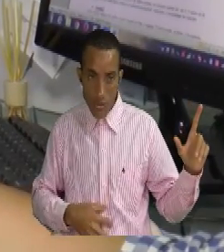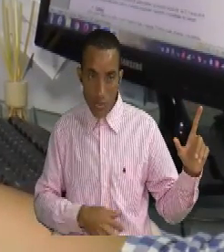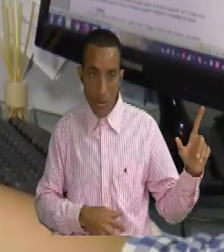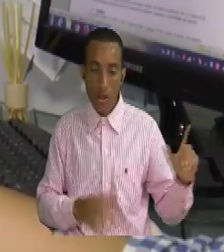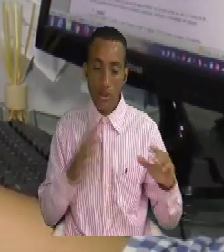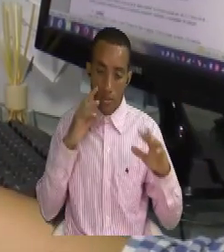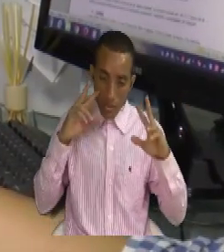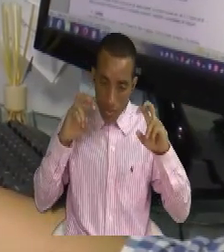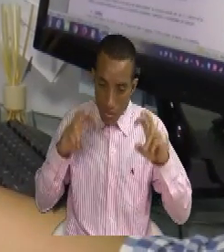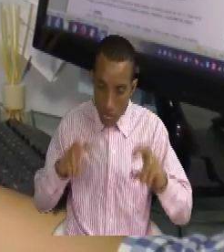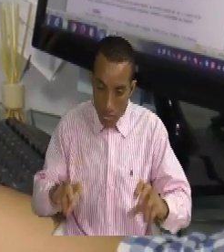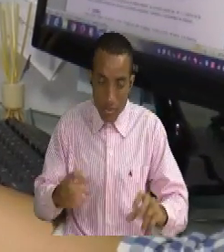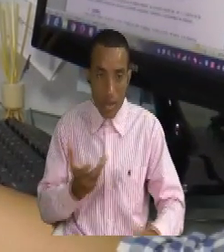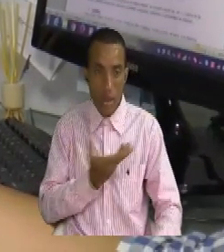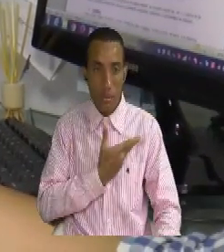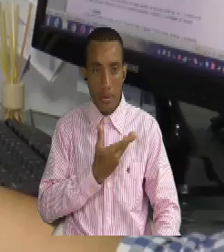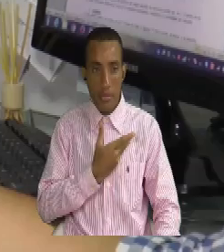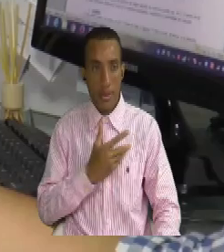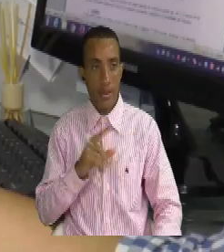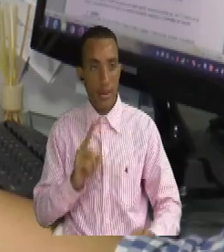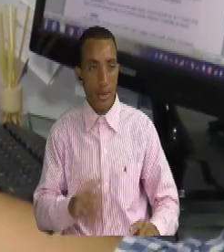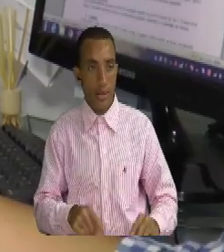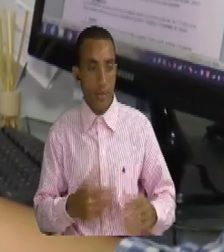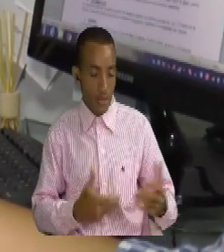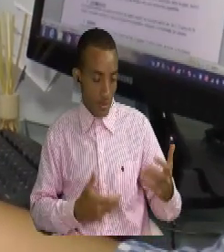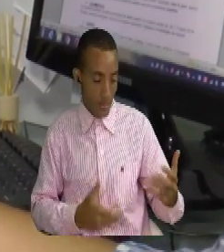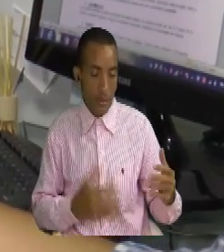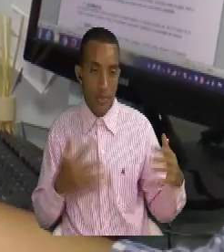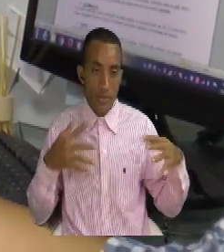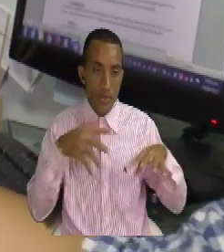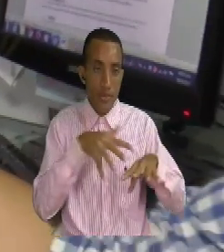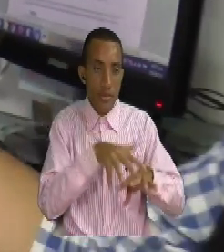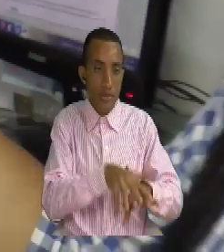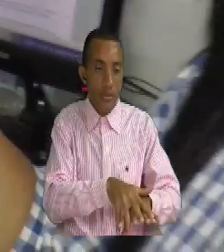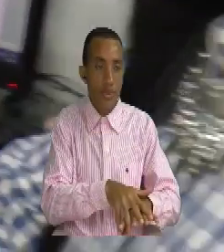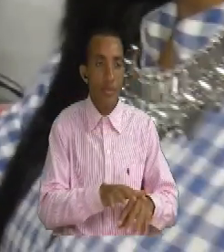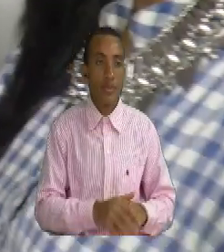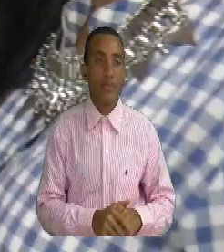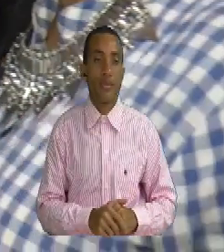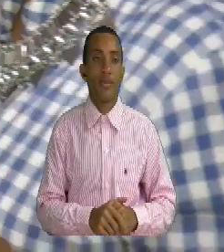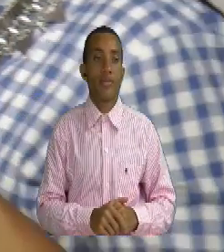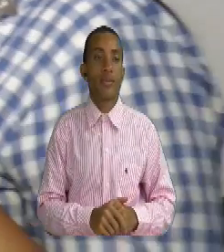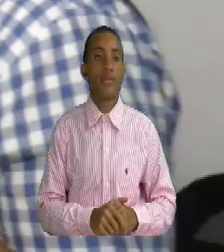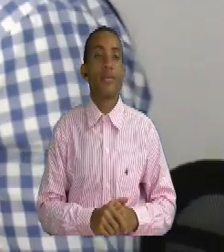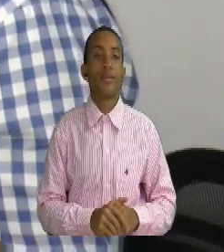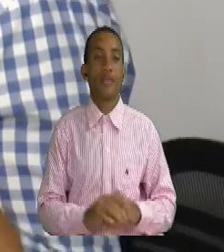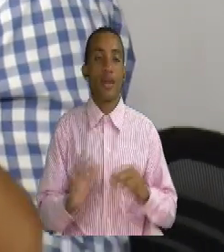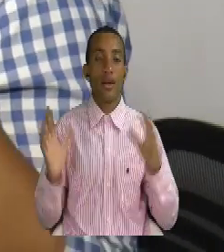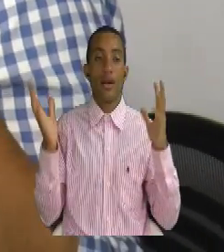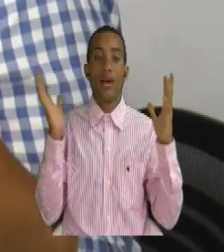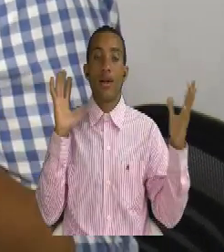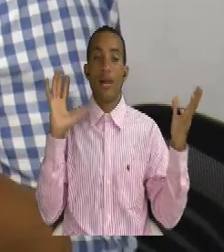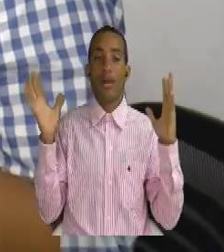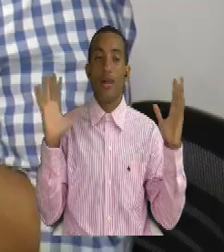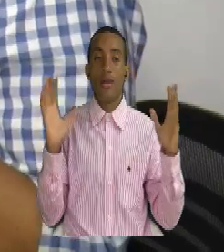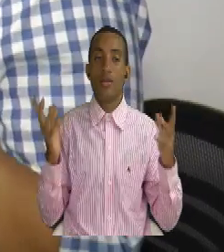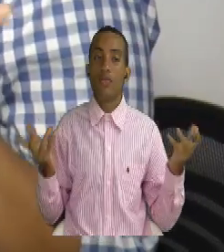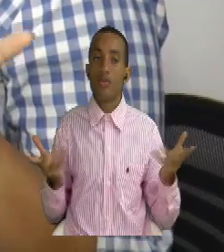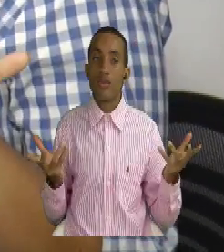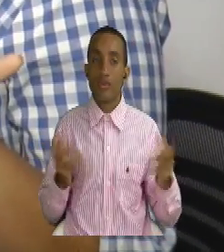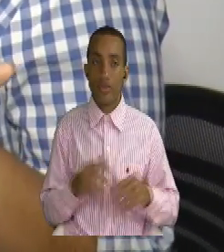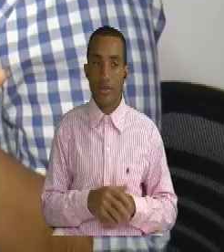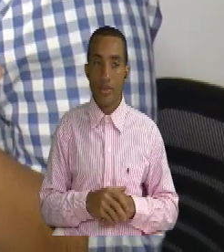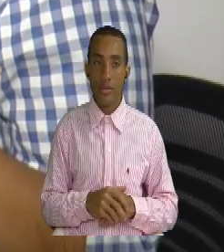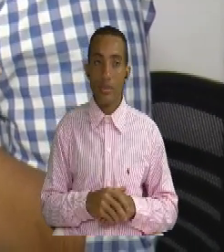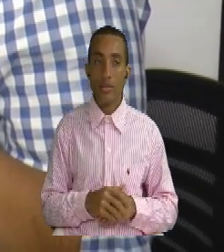estudio integral de la mamita y el bebito y cómo está la consulta de alto riesgo obstétrico. Bueno, ya hablamos un poco acerca de dónde nos encontramos y cuál